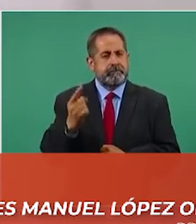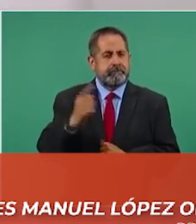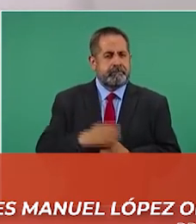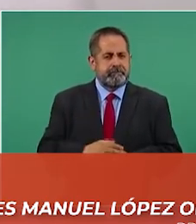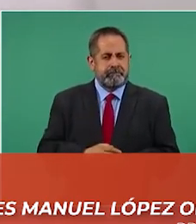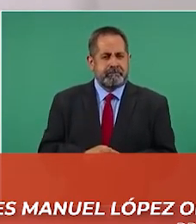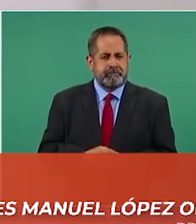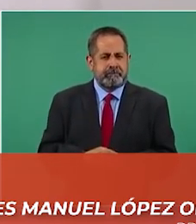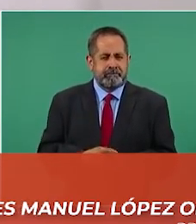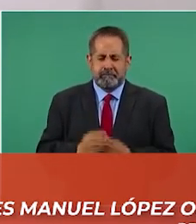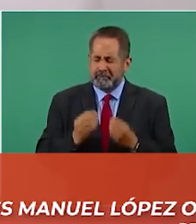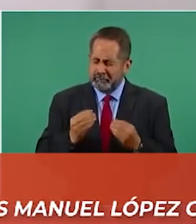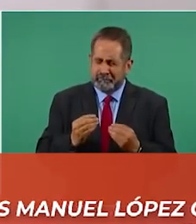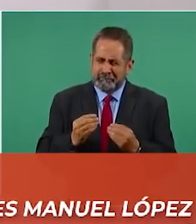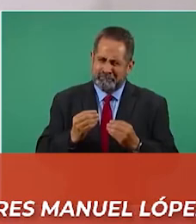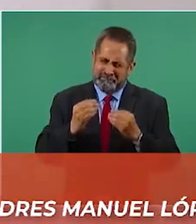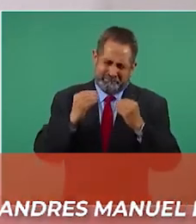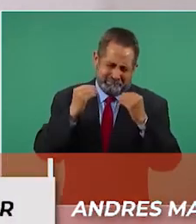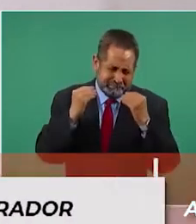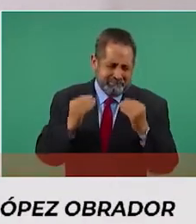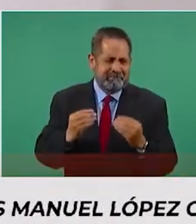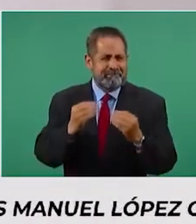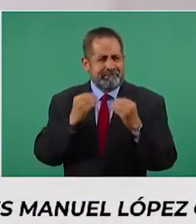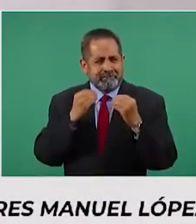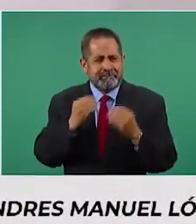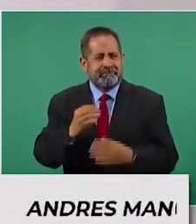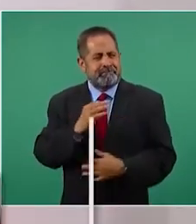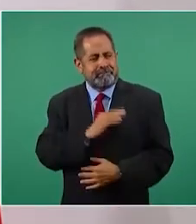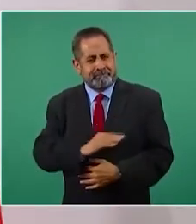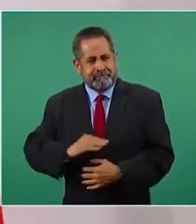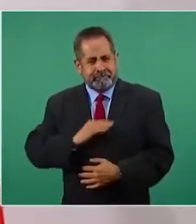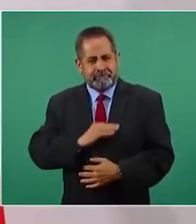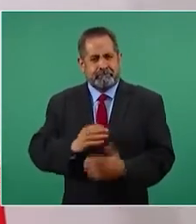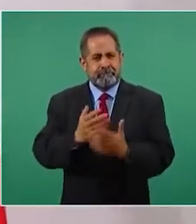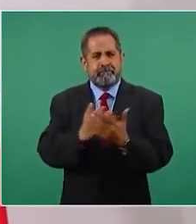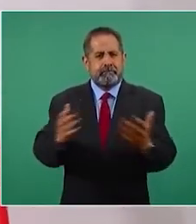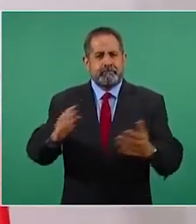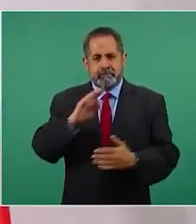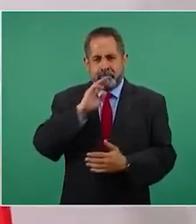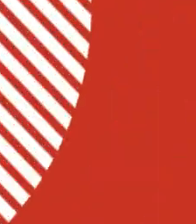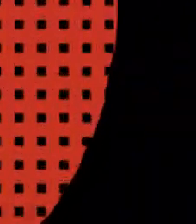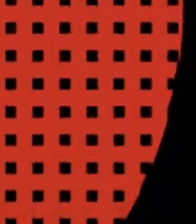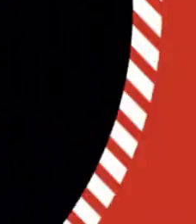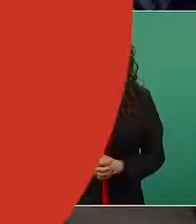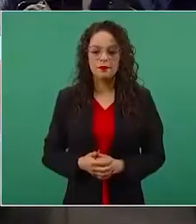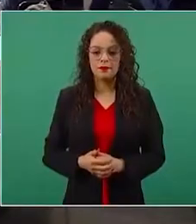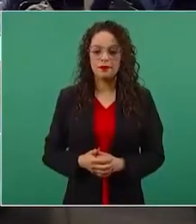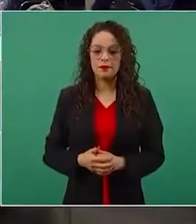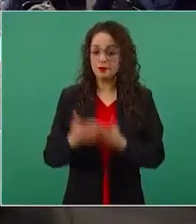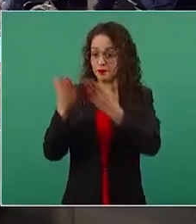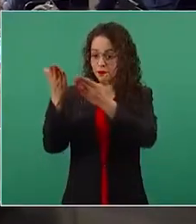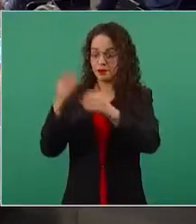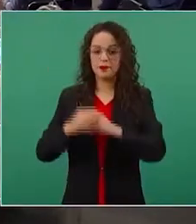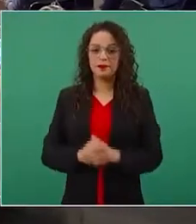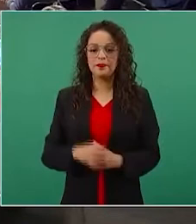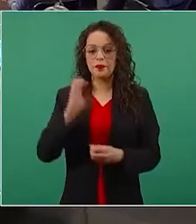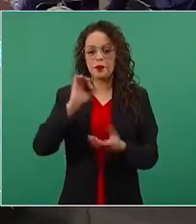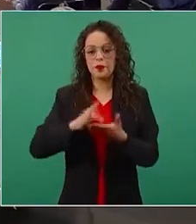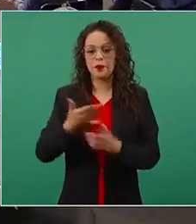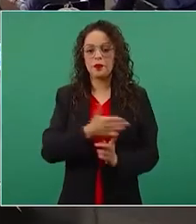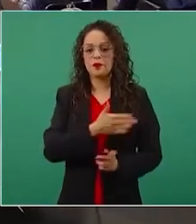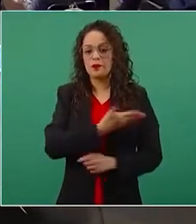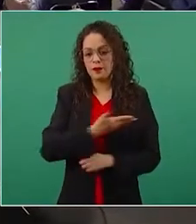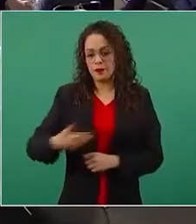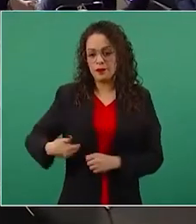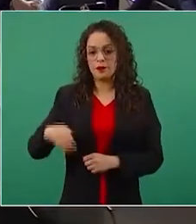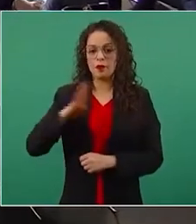Muchas, muchas, muchas felicidades a todas las mamás en este día. Gracias, presidente. Buenos días.